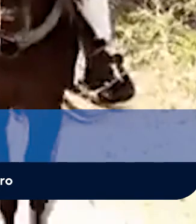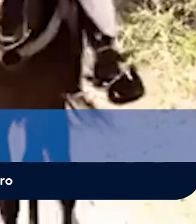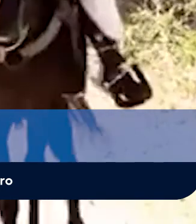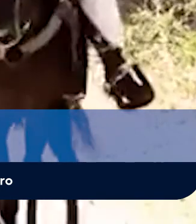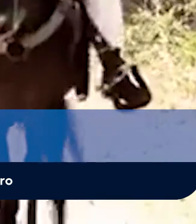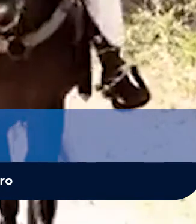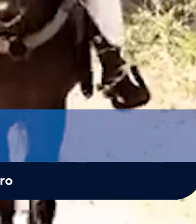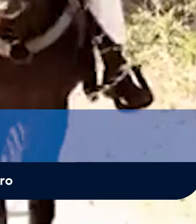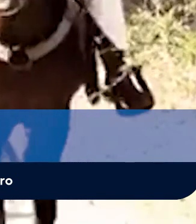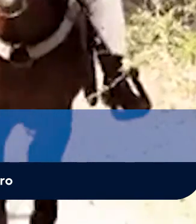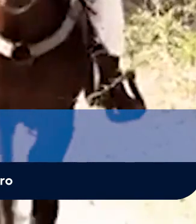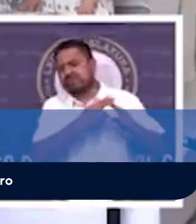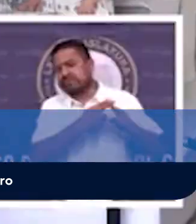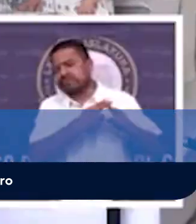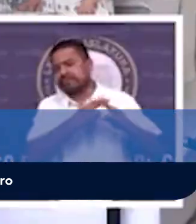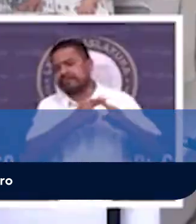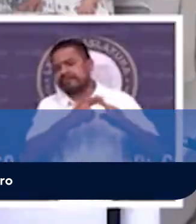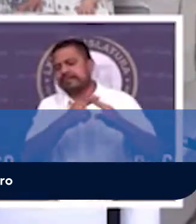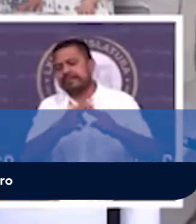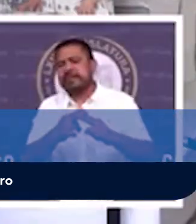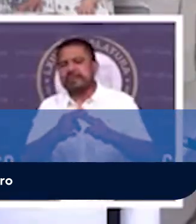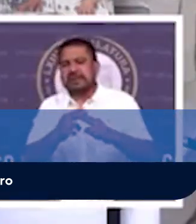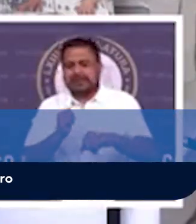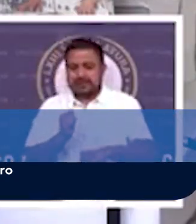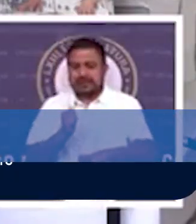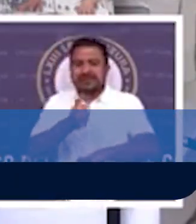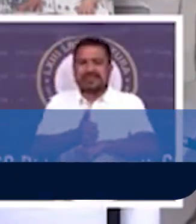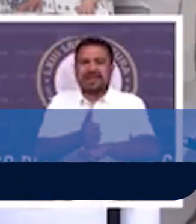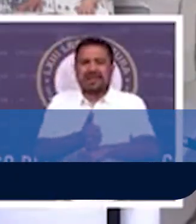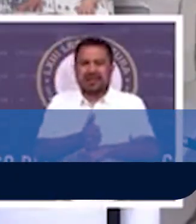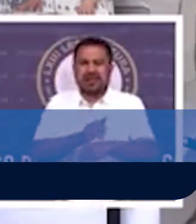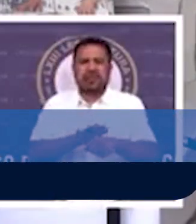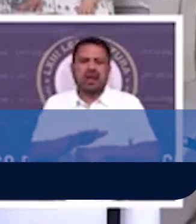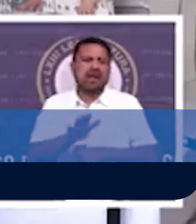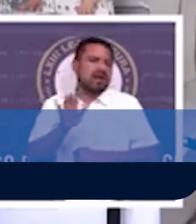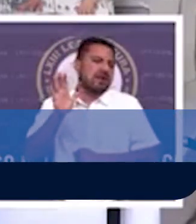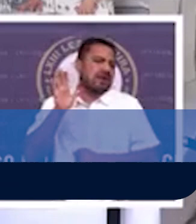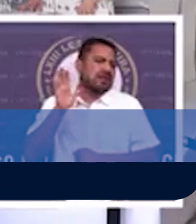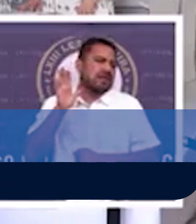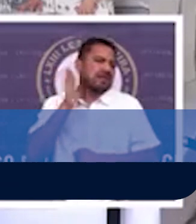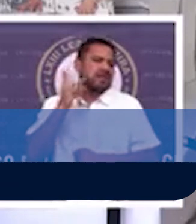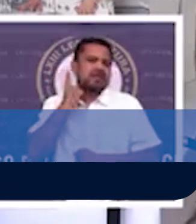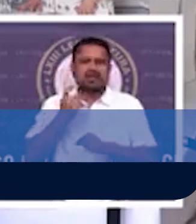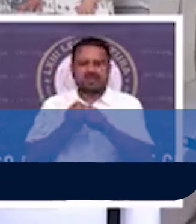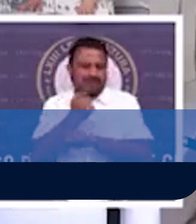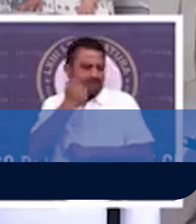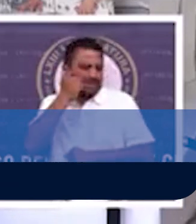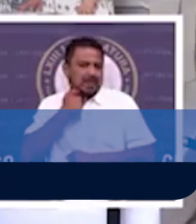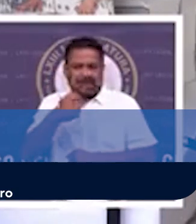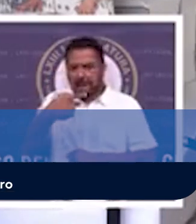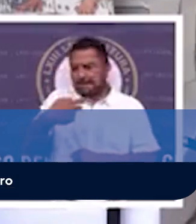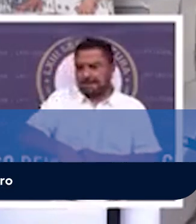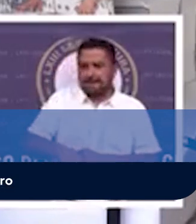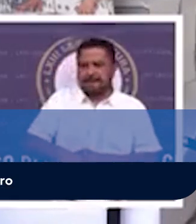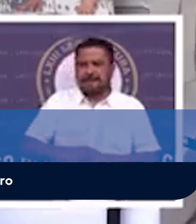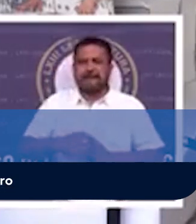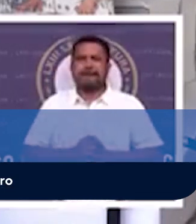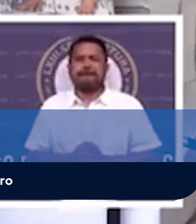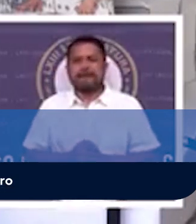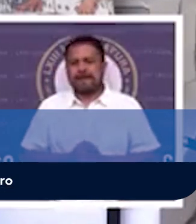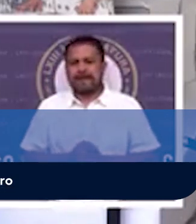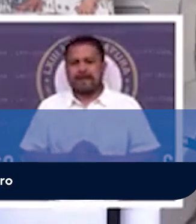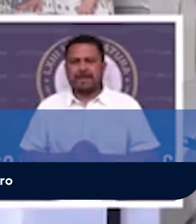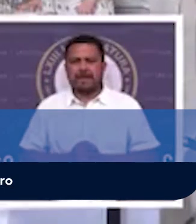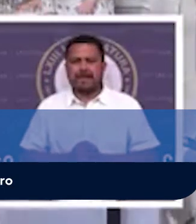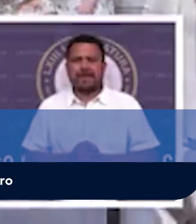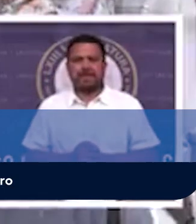al evento los legisladores encabezados por la presidenta de la jucopo citlal calito Jiménez montaron una guardia